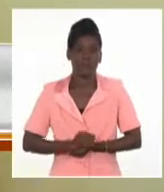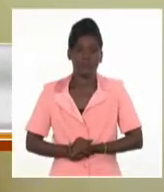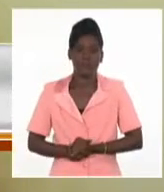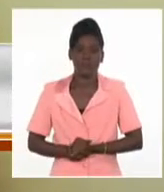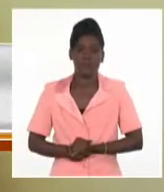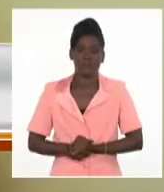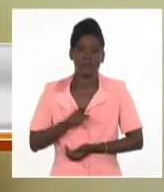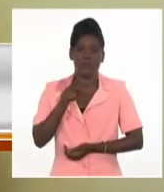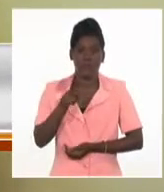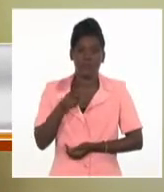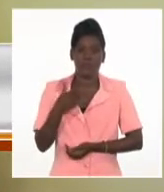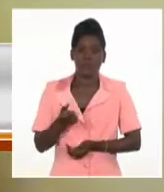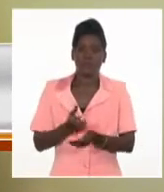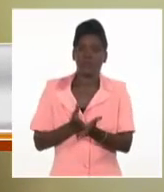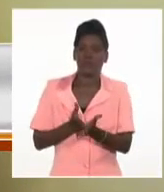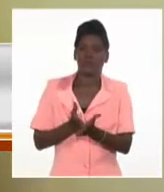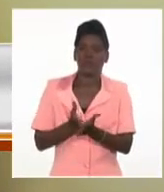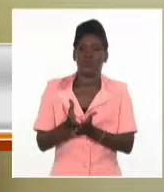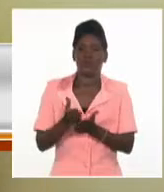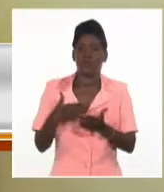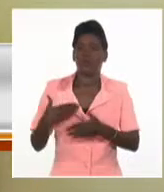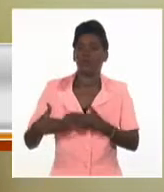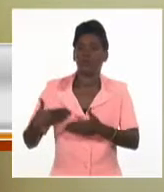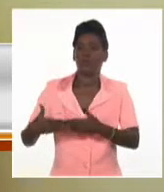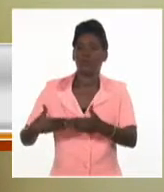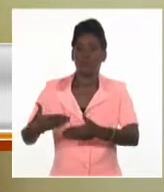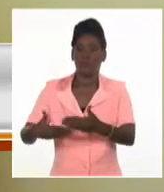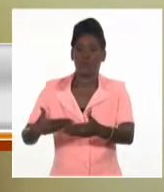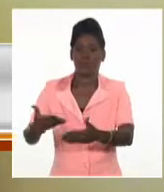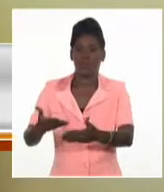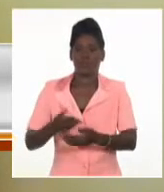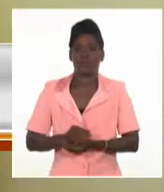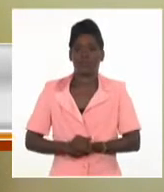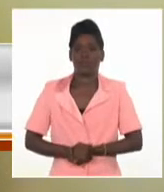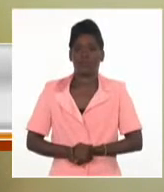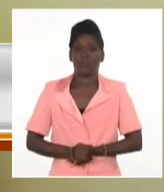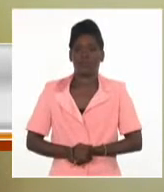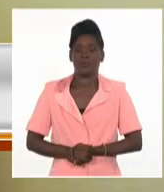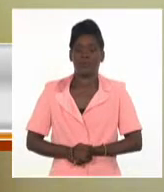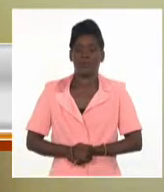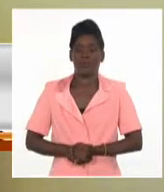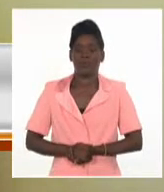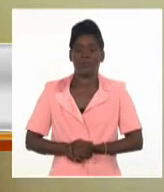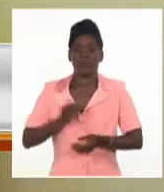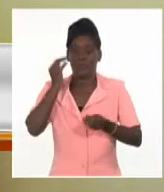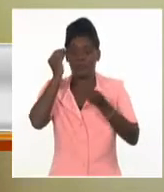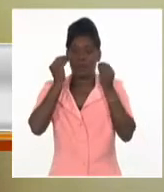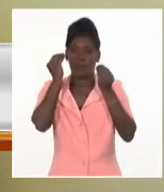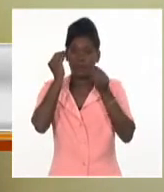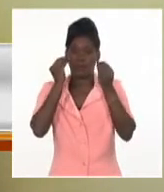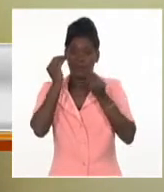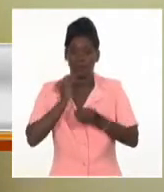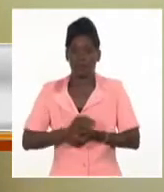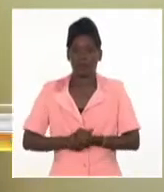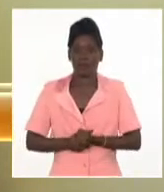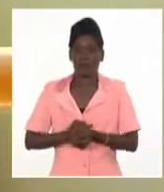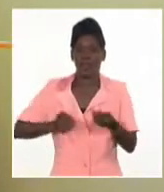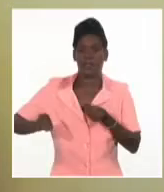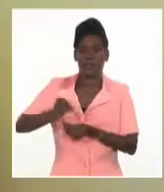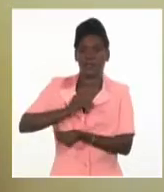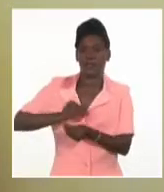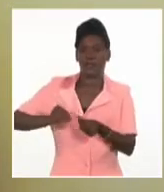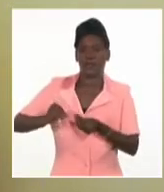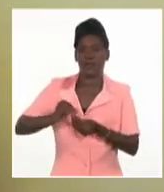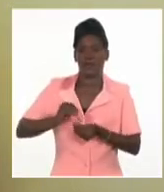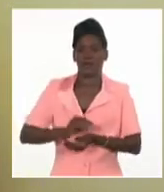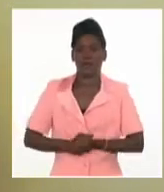una continuidad a un proceso de flexibilización, de cambio en la